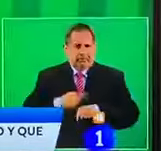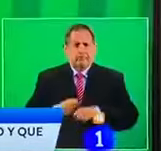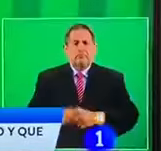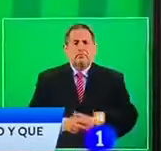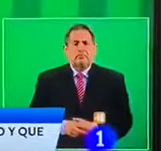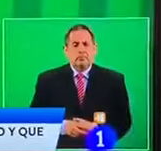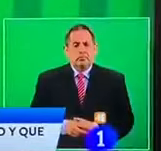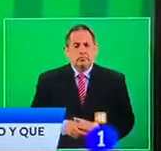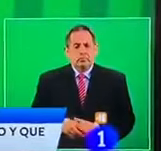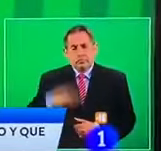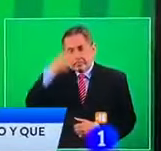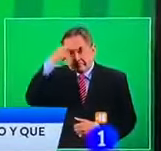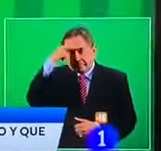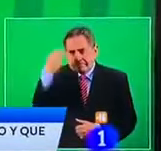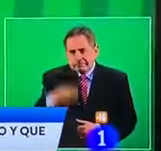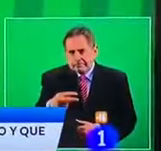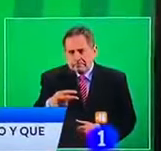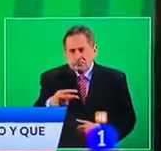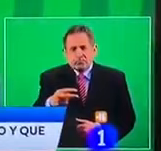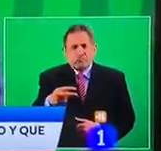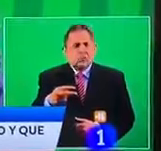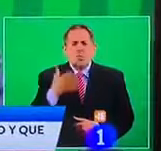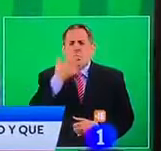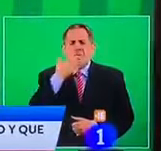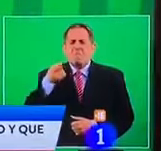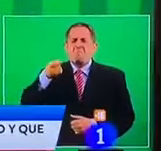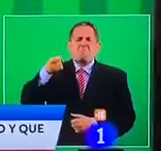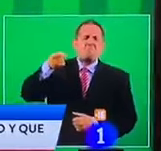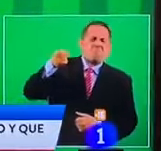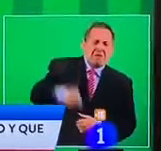En México no hay autoritarismo.